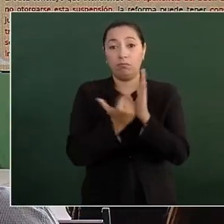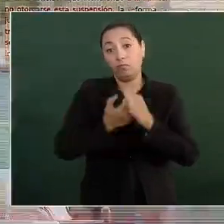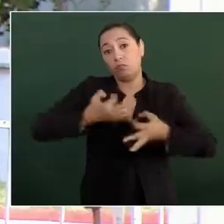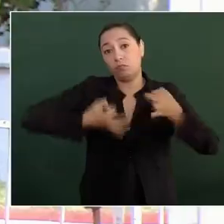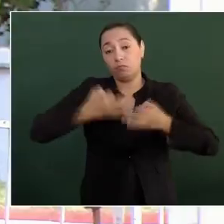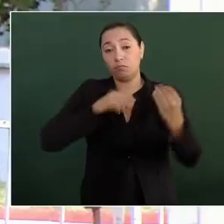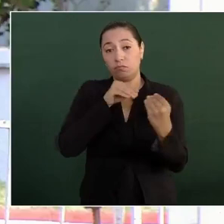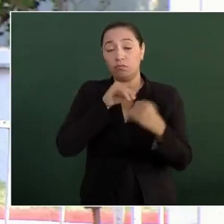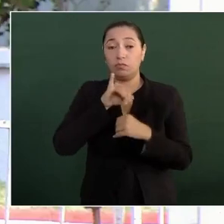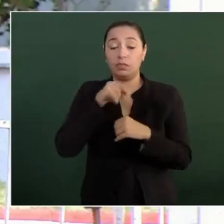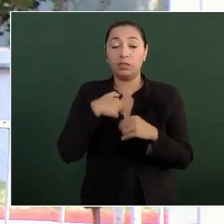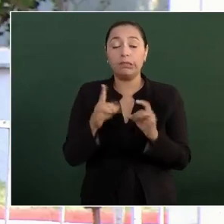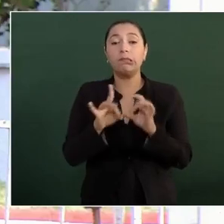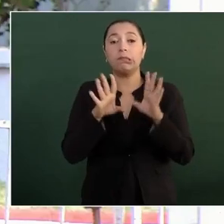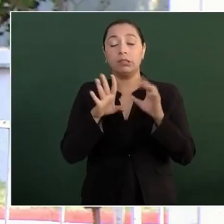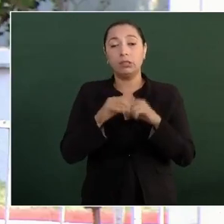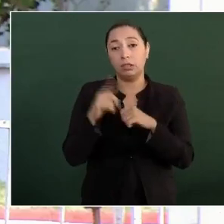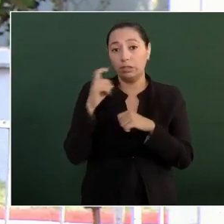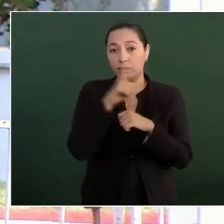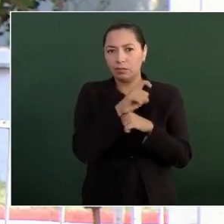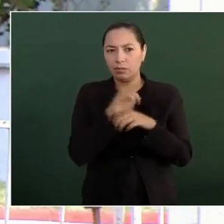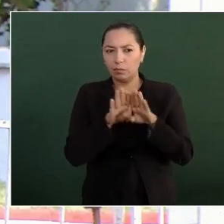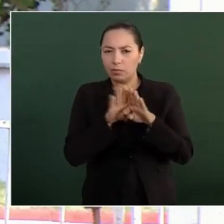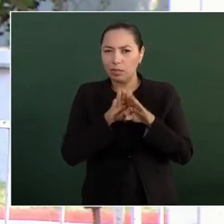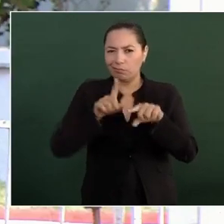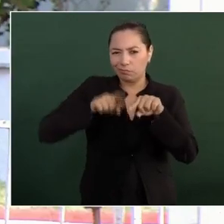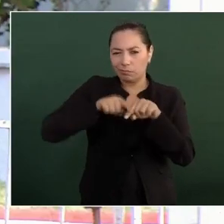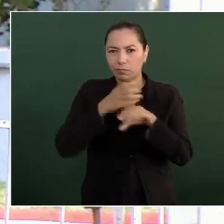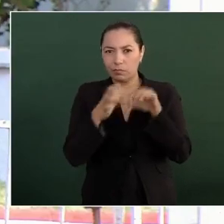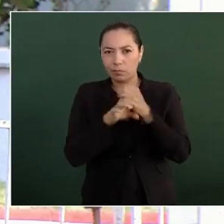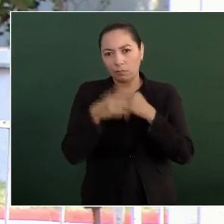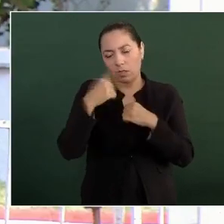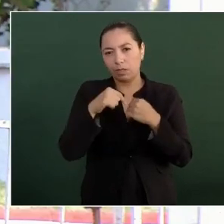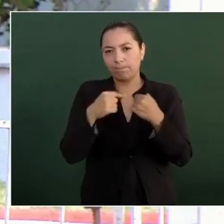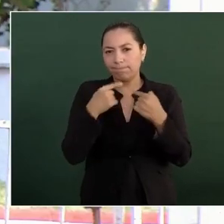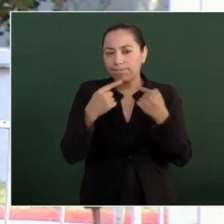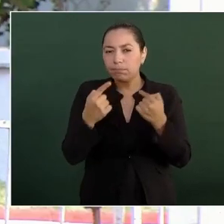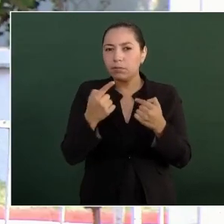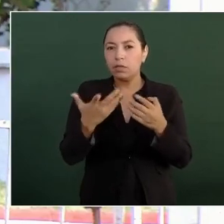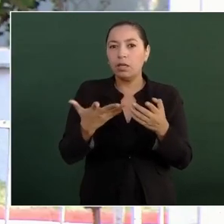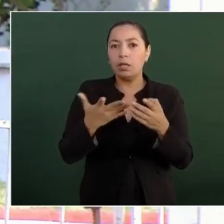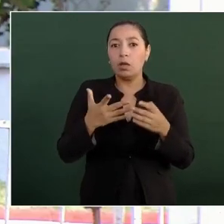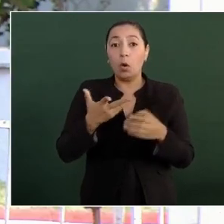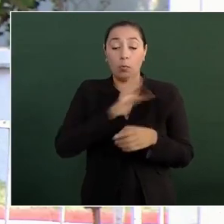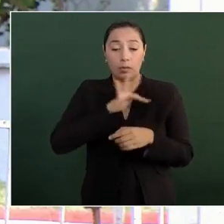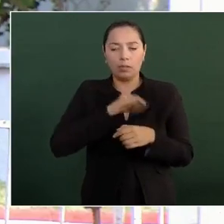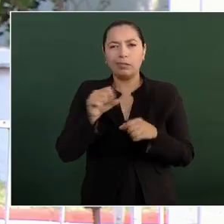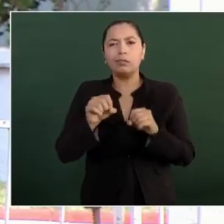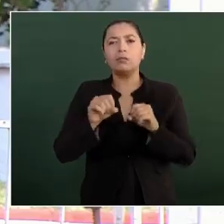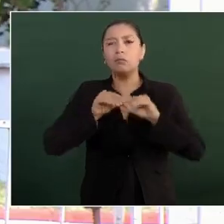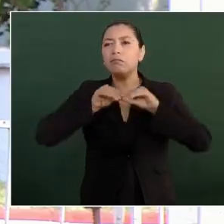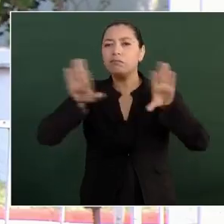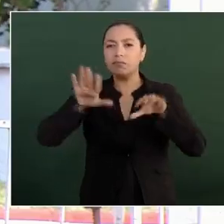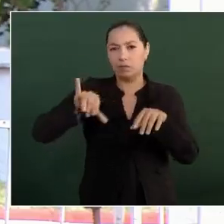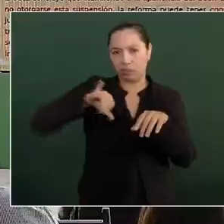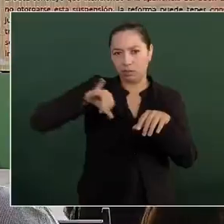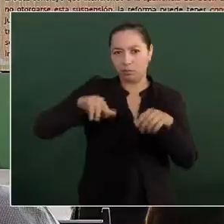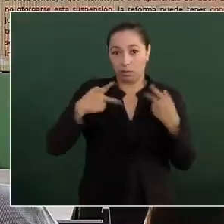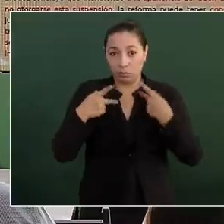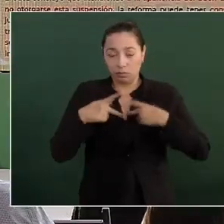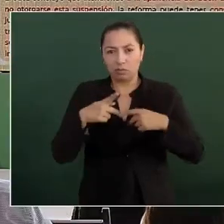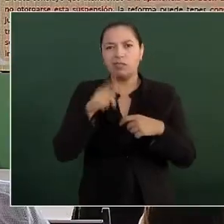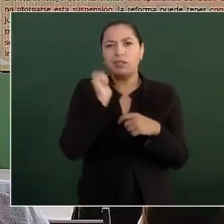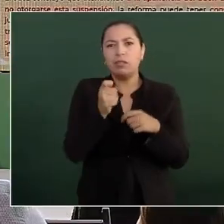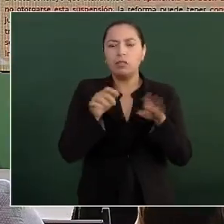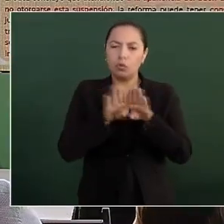difícil reparación para los promoventes y que esto puede trascender al interés social, ya que la sociedad está